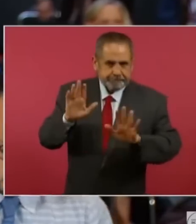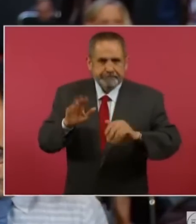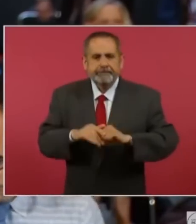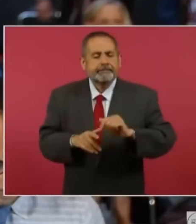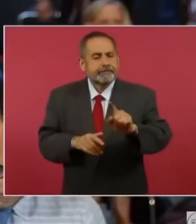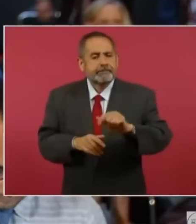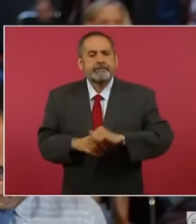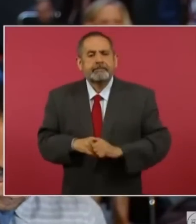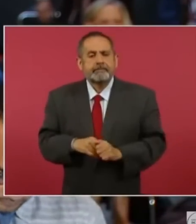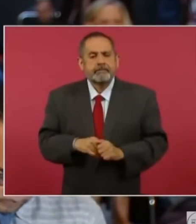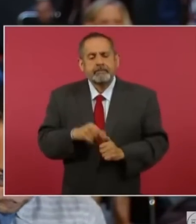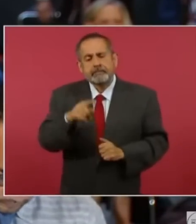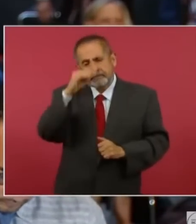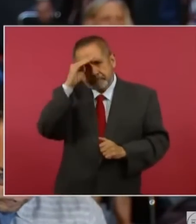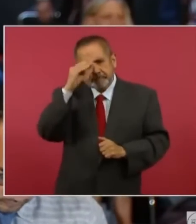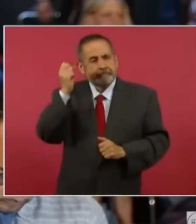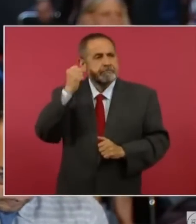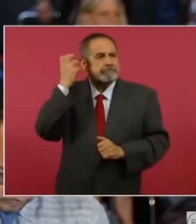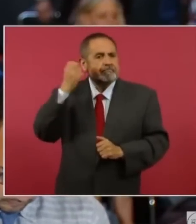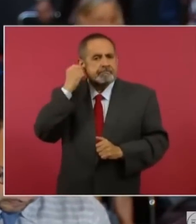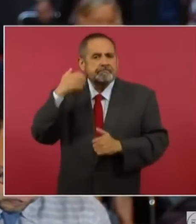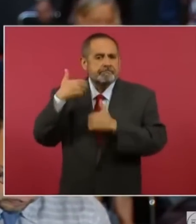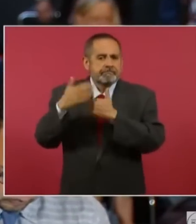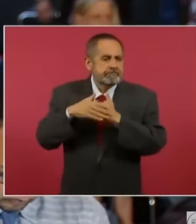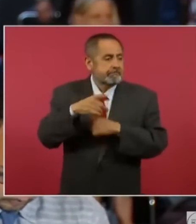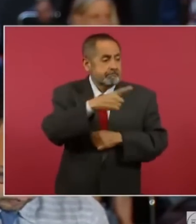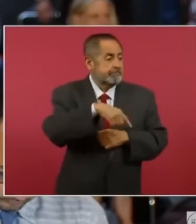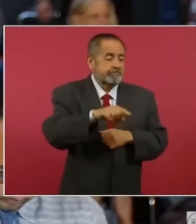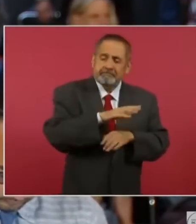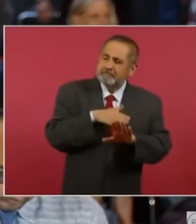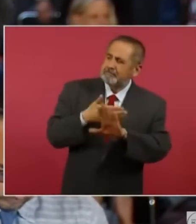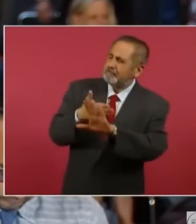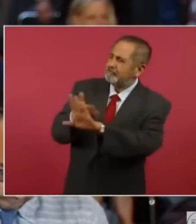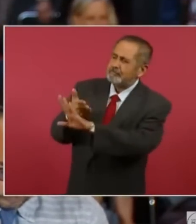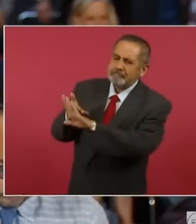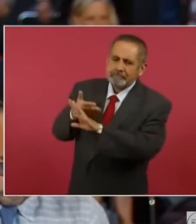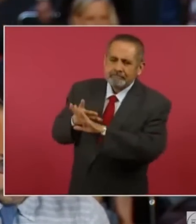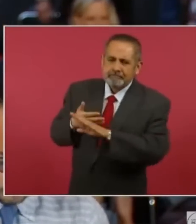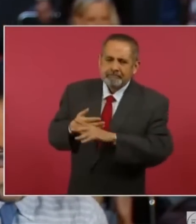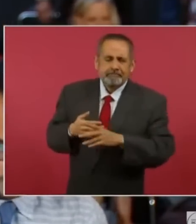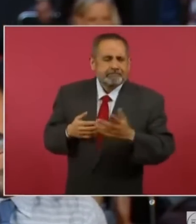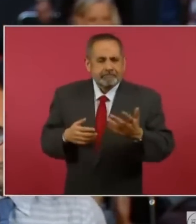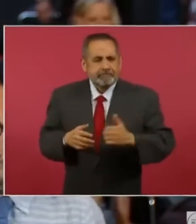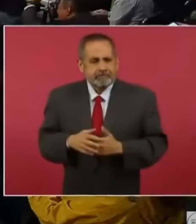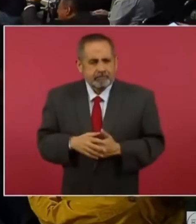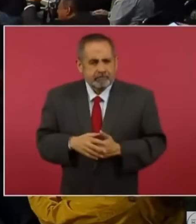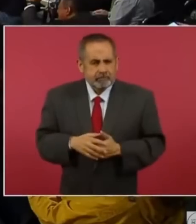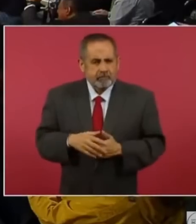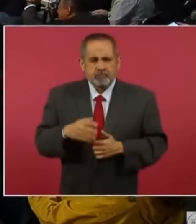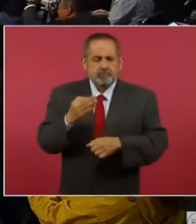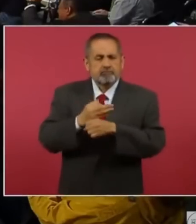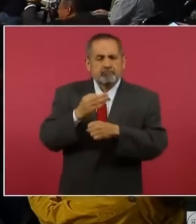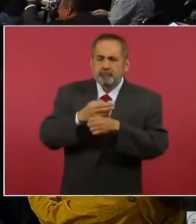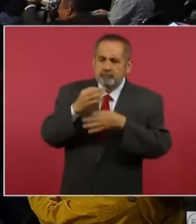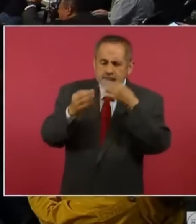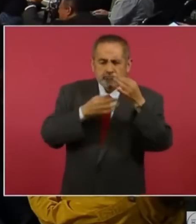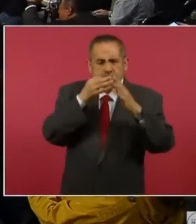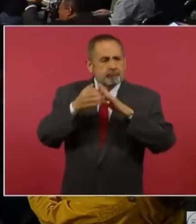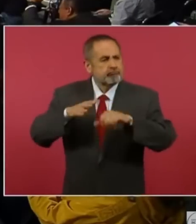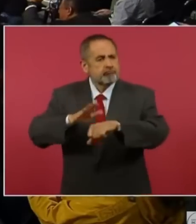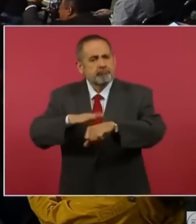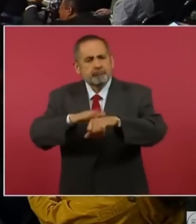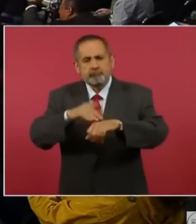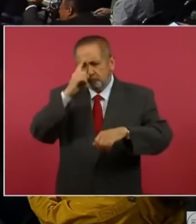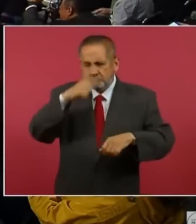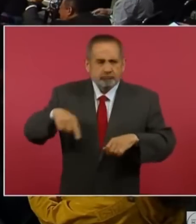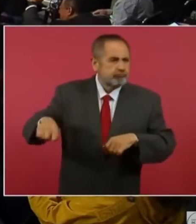¿Qué piensa de estas campañas de golpeteo? Y no, no es momento desde aquí tal vez para un llamado a